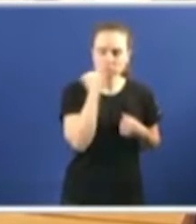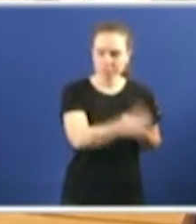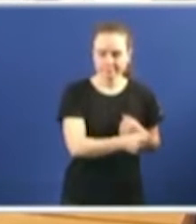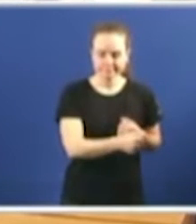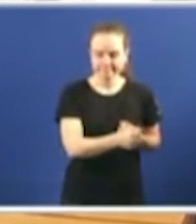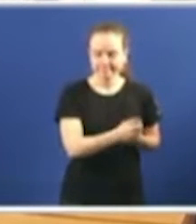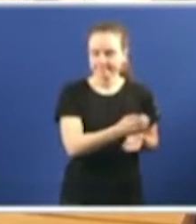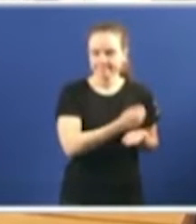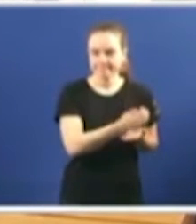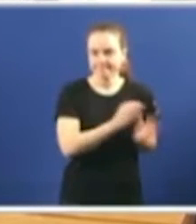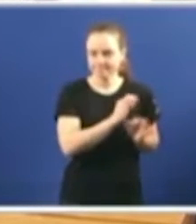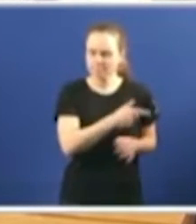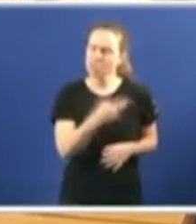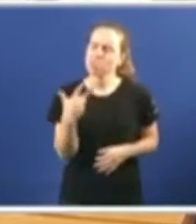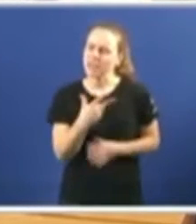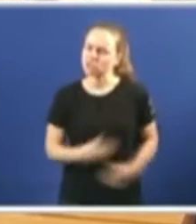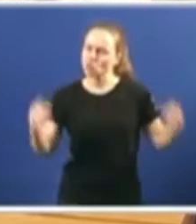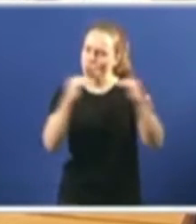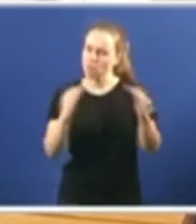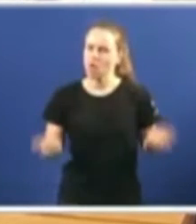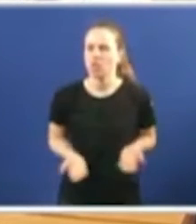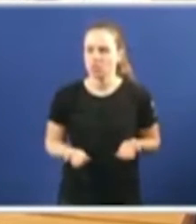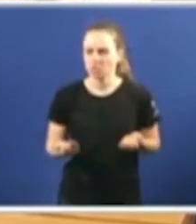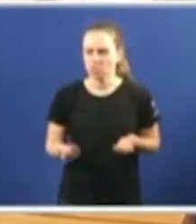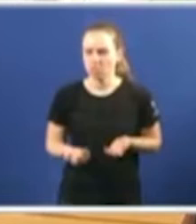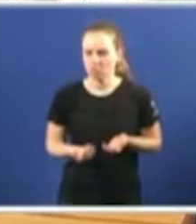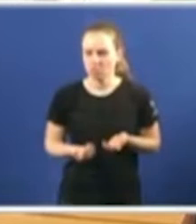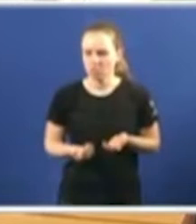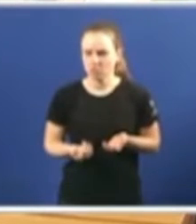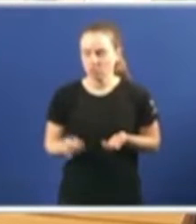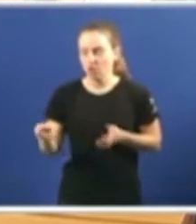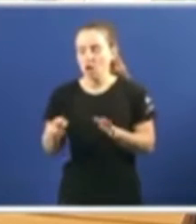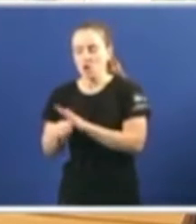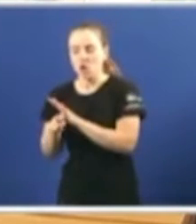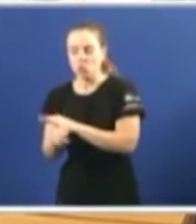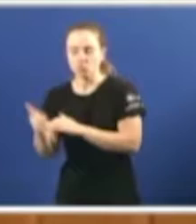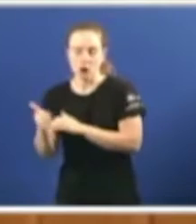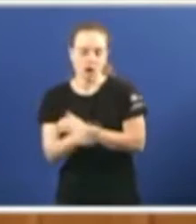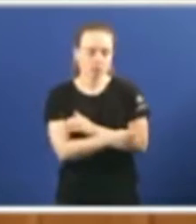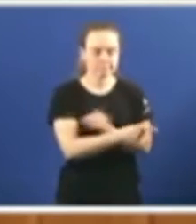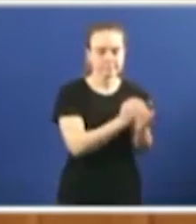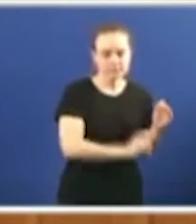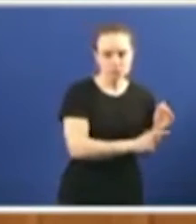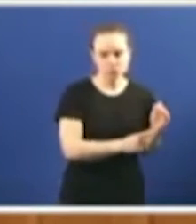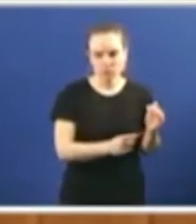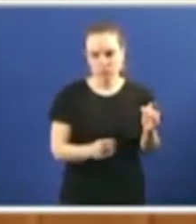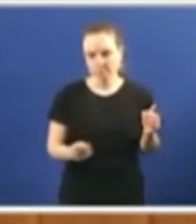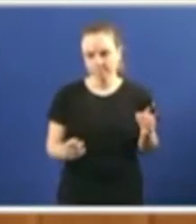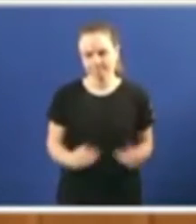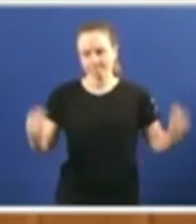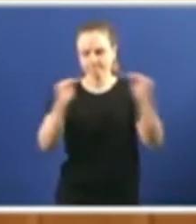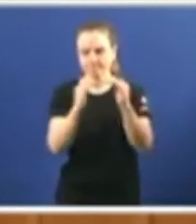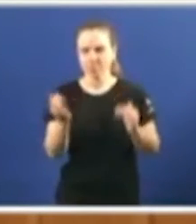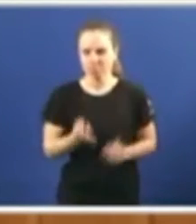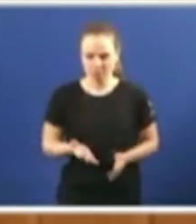todo o dereito a poder traballar en igualdad con quen ten máis recursos ca eles, porque o mar sempre foi unha fonte de riqueza